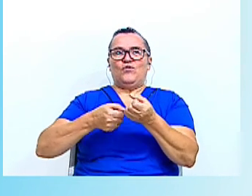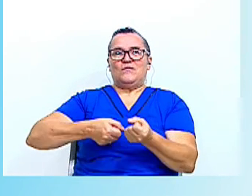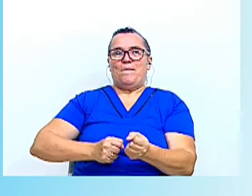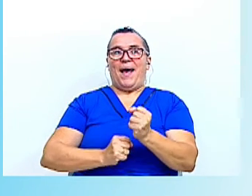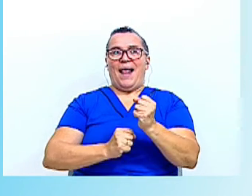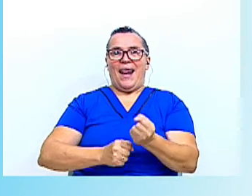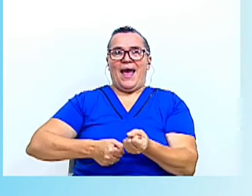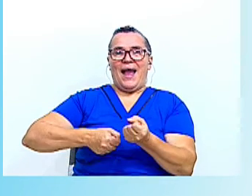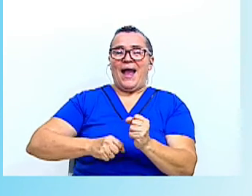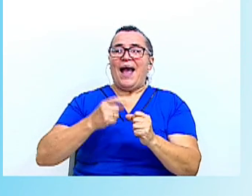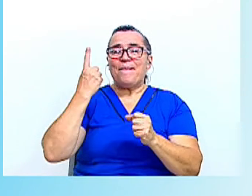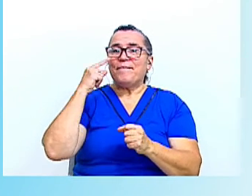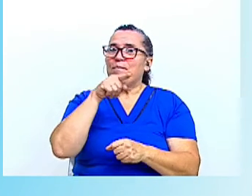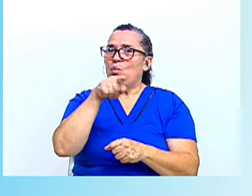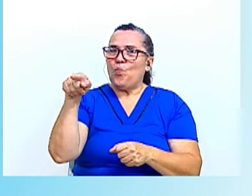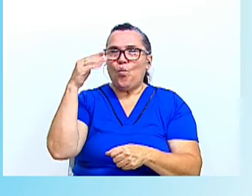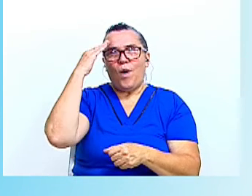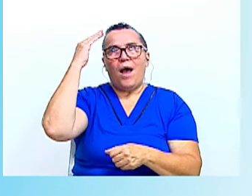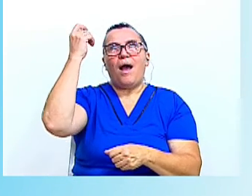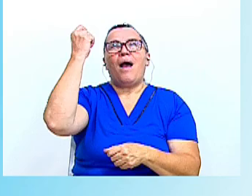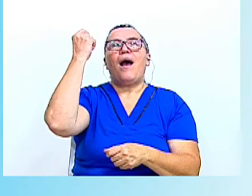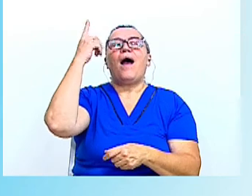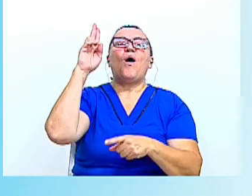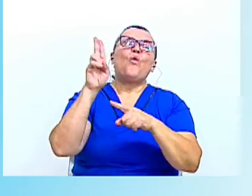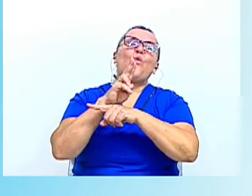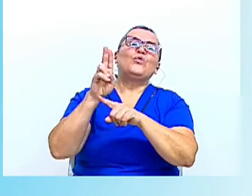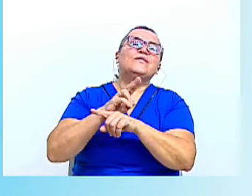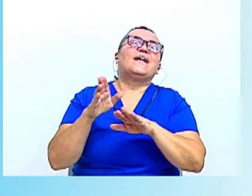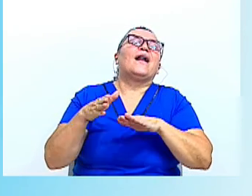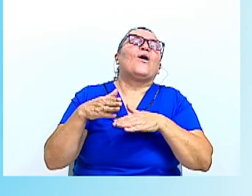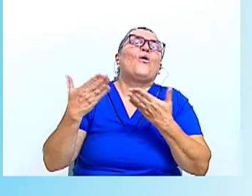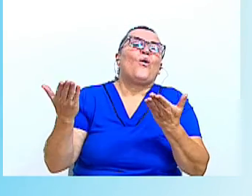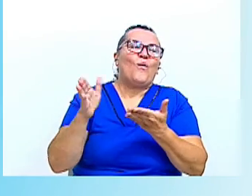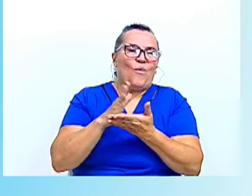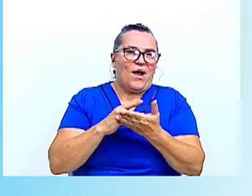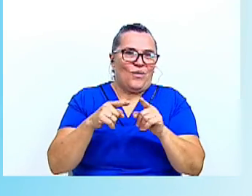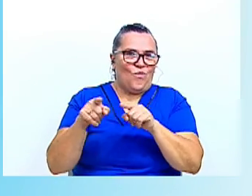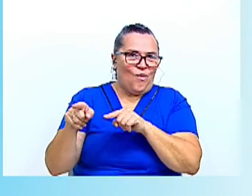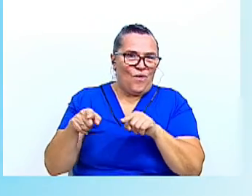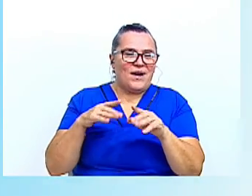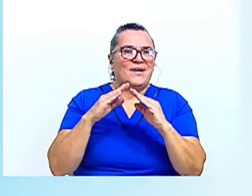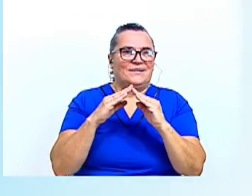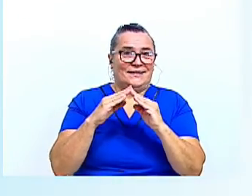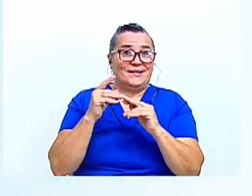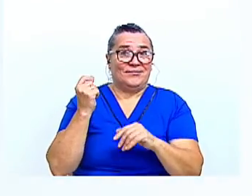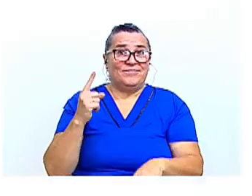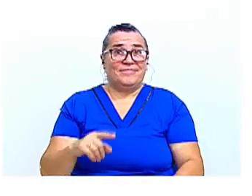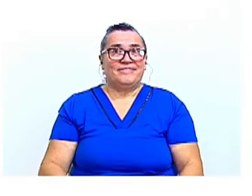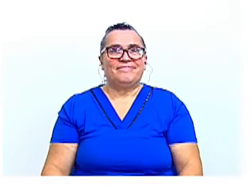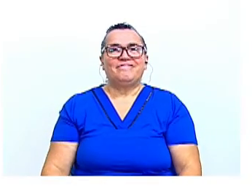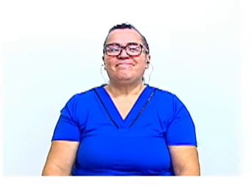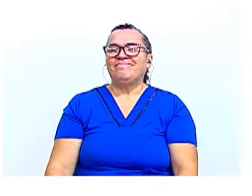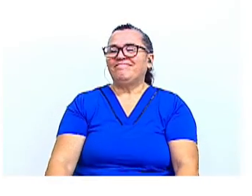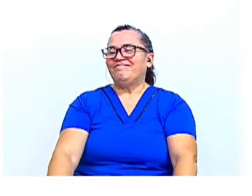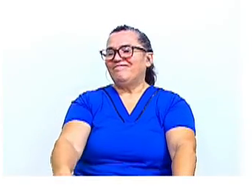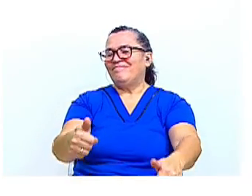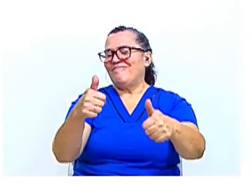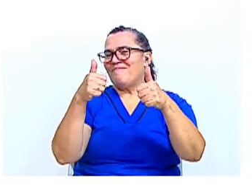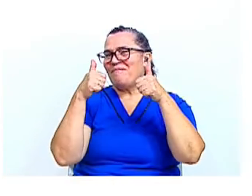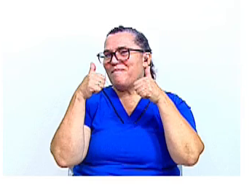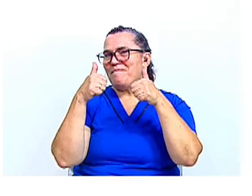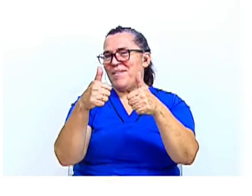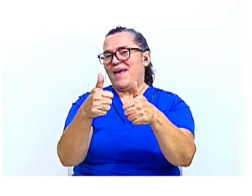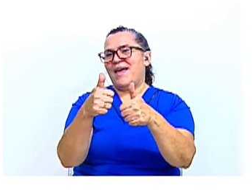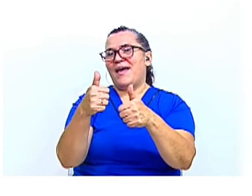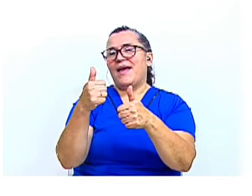que existen para que puedan comprender a la hora de utilizar algunas de estas en casa. Muy bien,